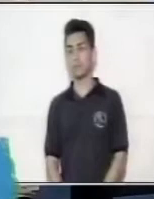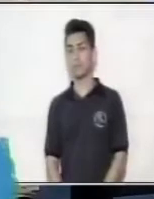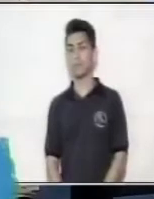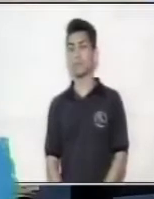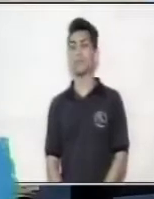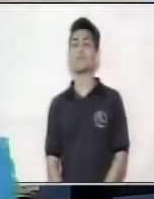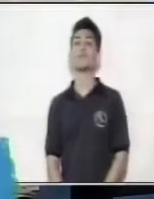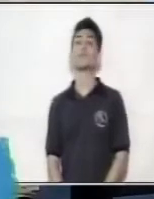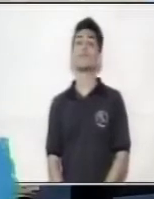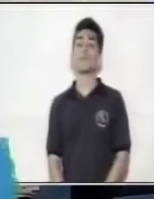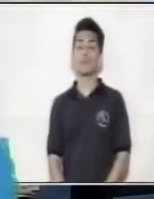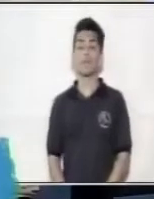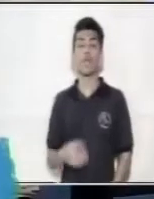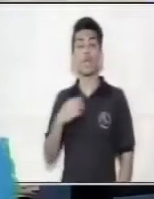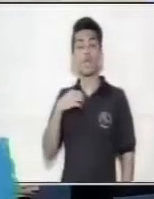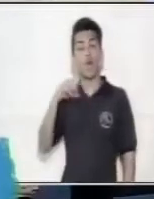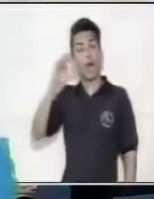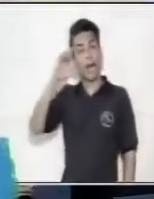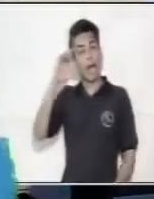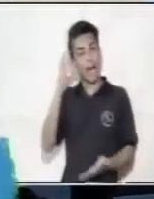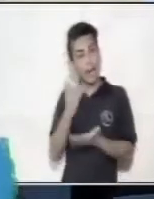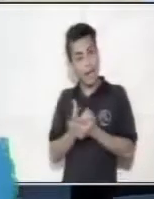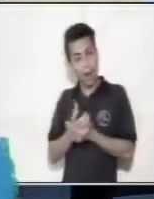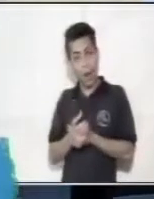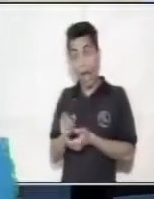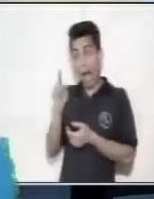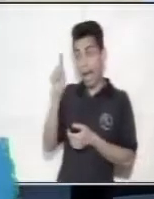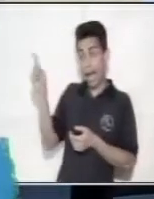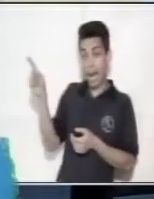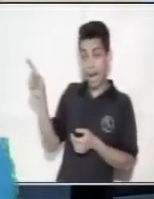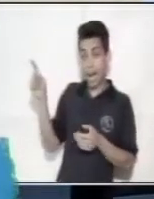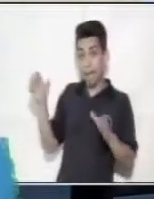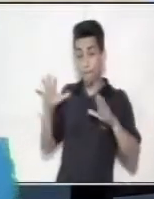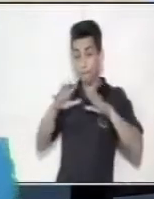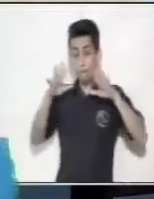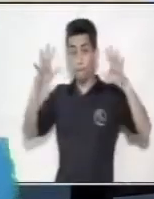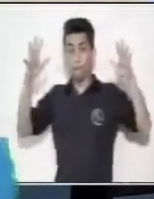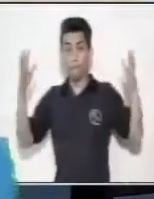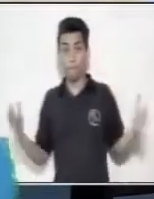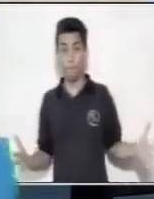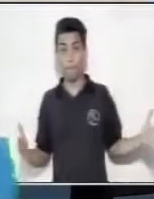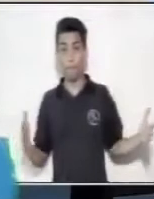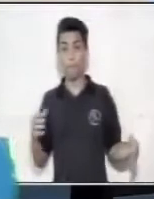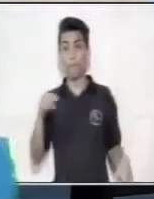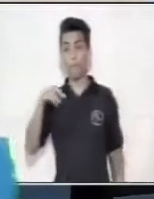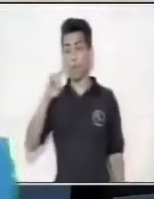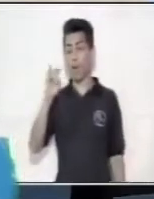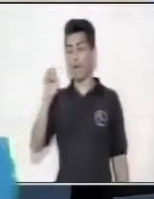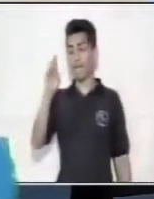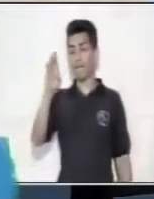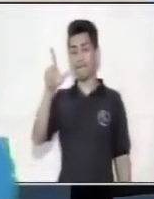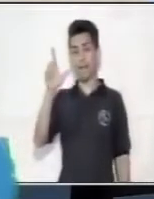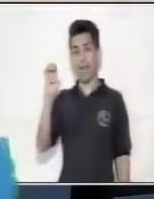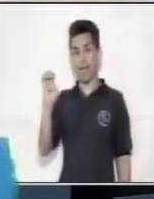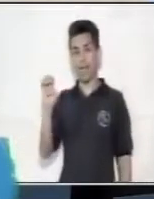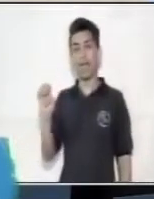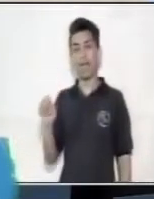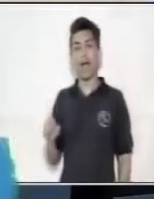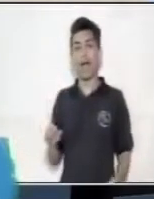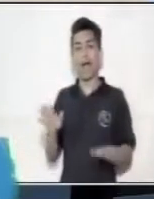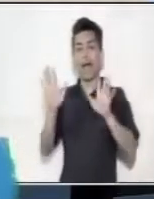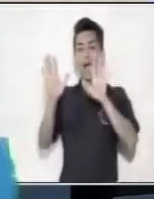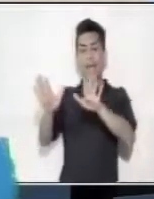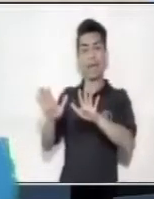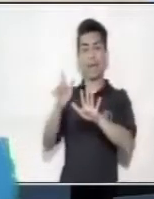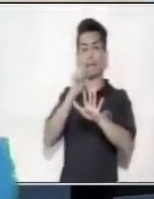creo que aquel mueble quedará mejor allí. Creo que aquel mueble quedará mejor